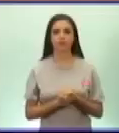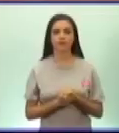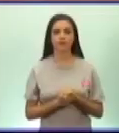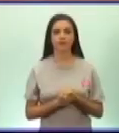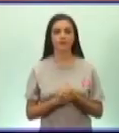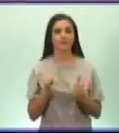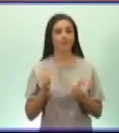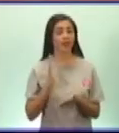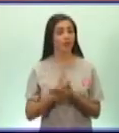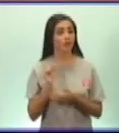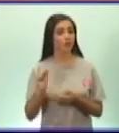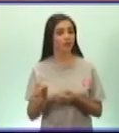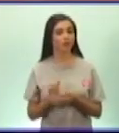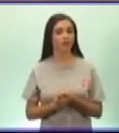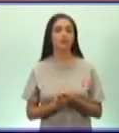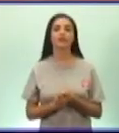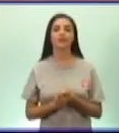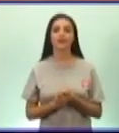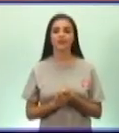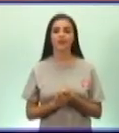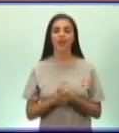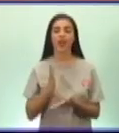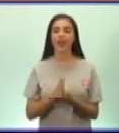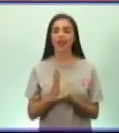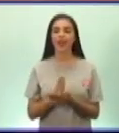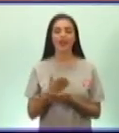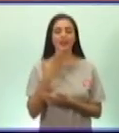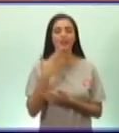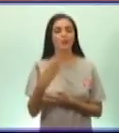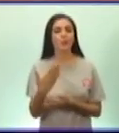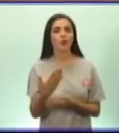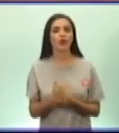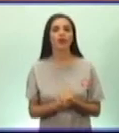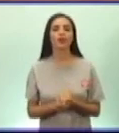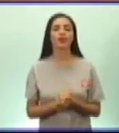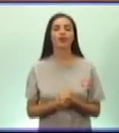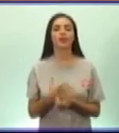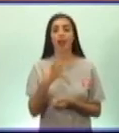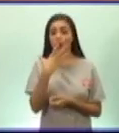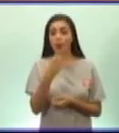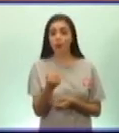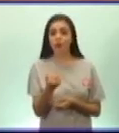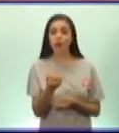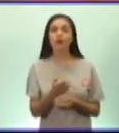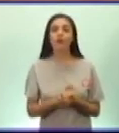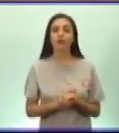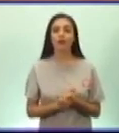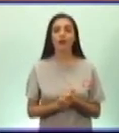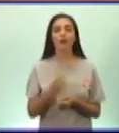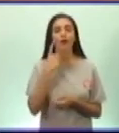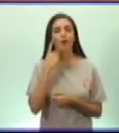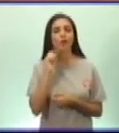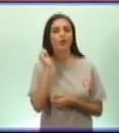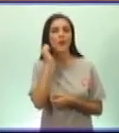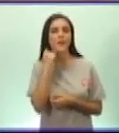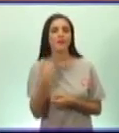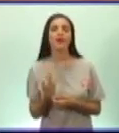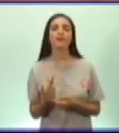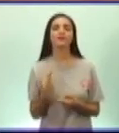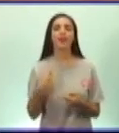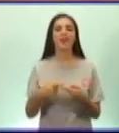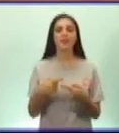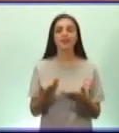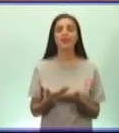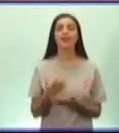Bien, mis estudiantes, espero que este encuentro les haya sido de utilidad, que hayan permitido conocer más acerca de su